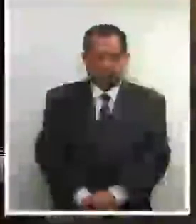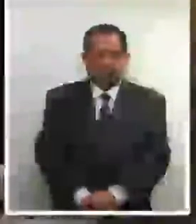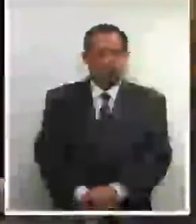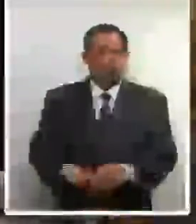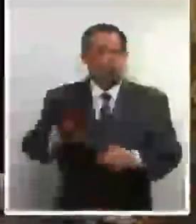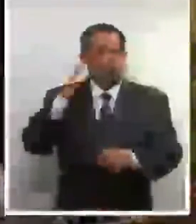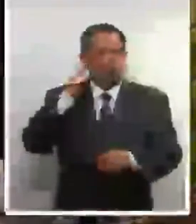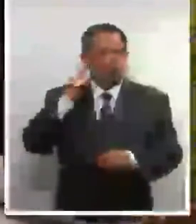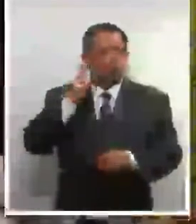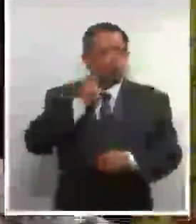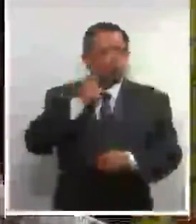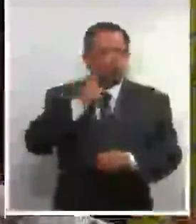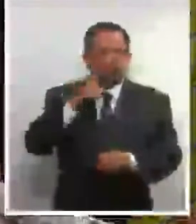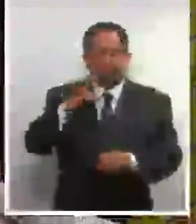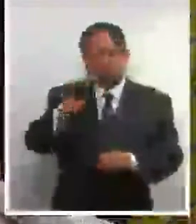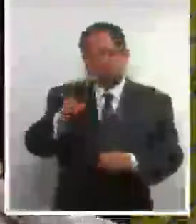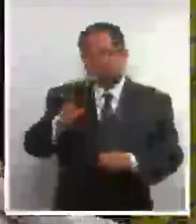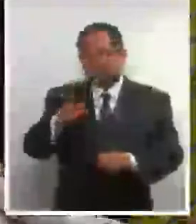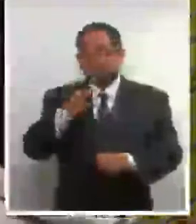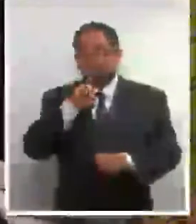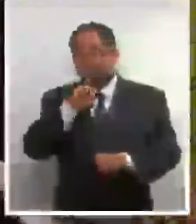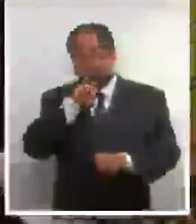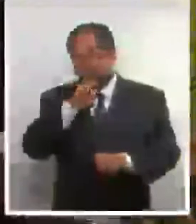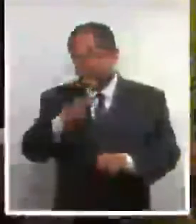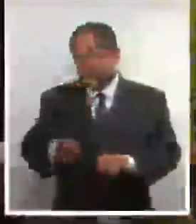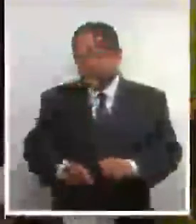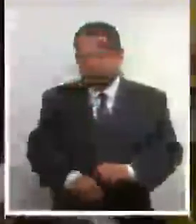Sonido en la curul del diputado Bernardo Batis.